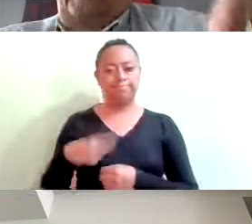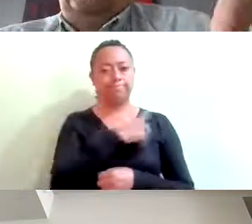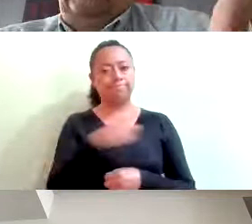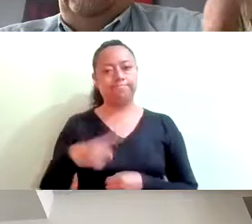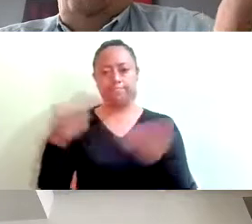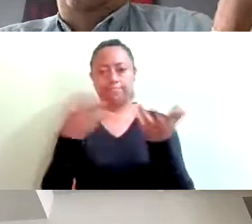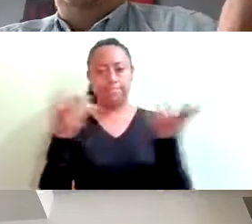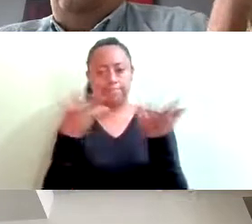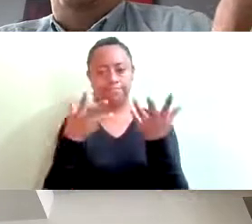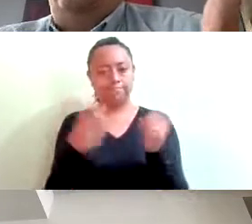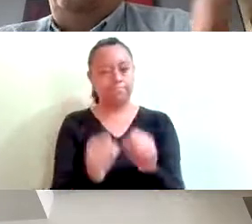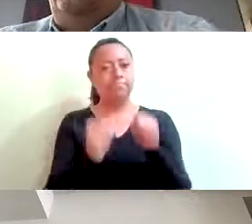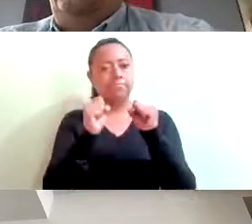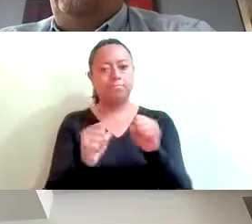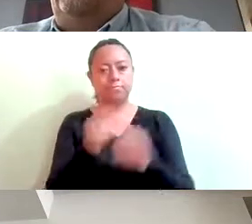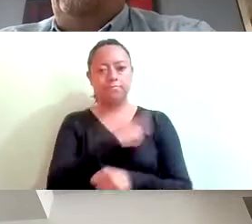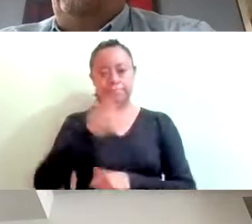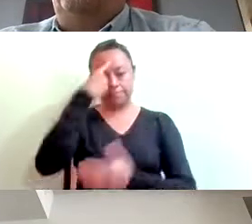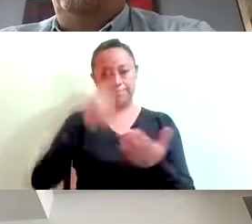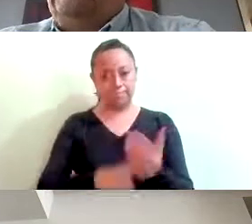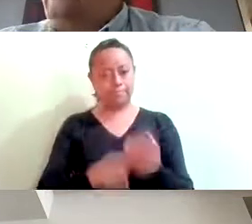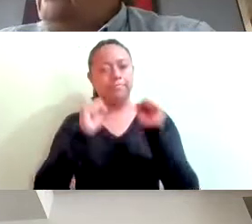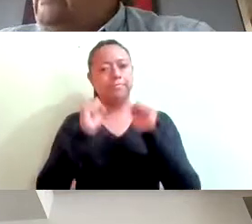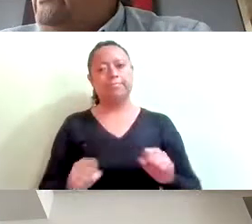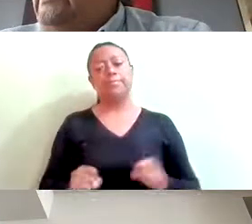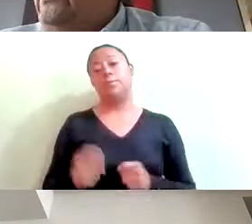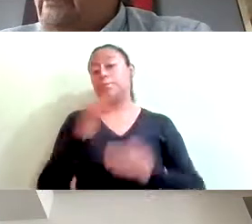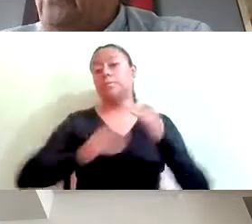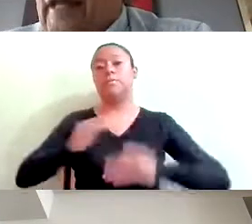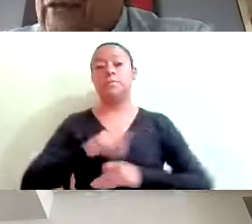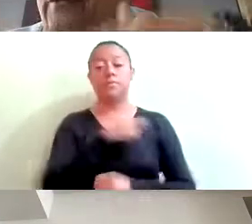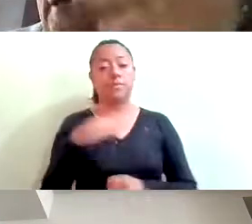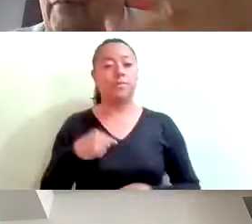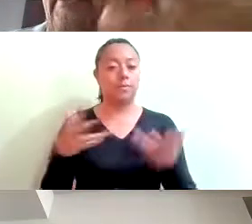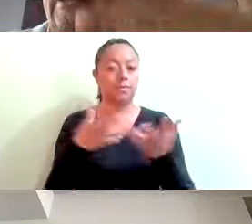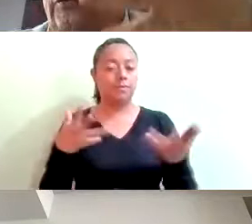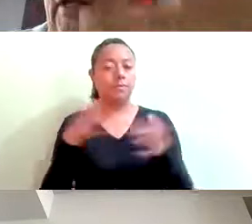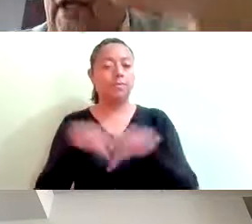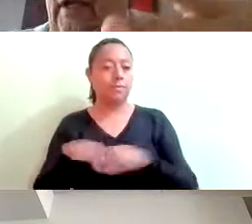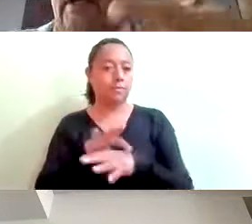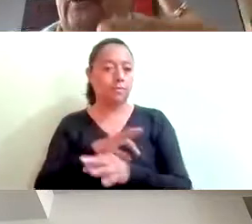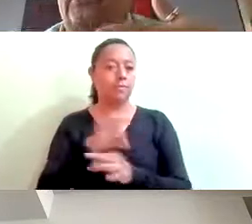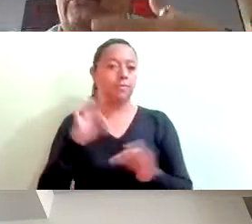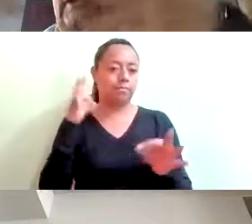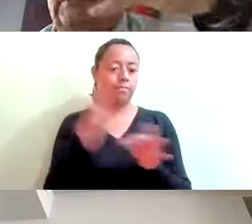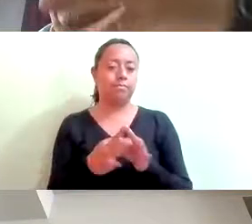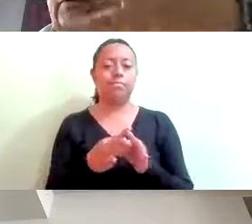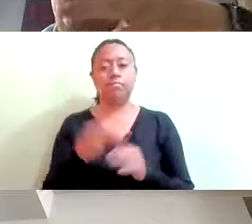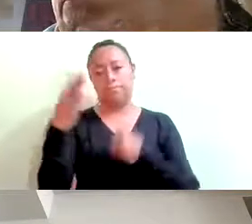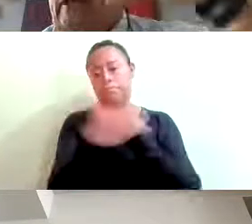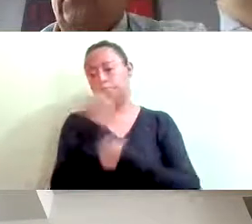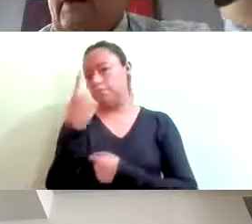y convencernos de que lo que estamos haciendo es correcto ante una demanda social. O sea, no